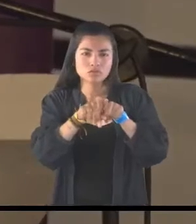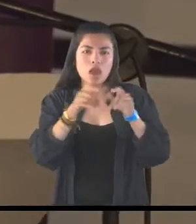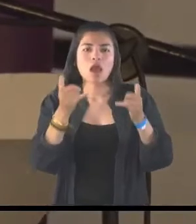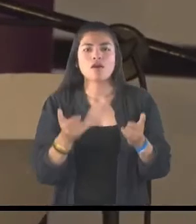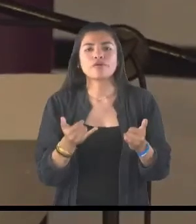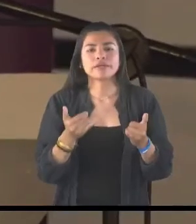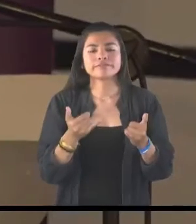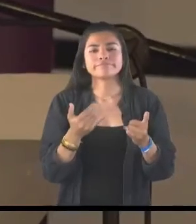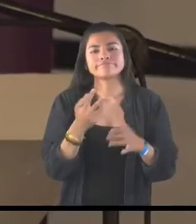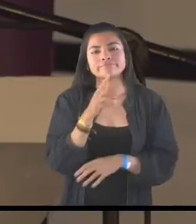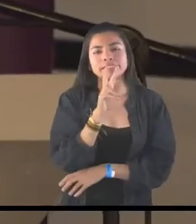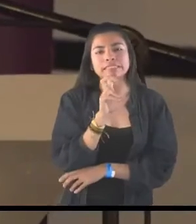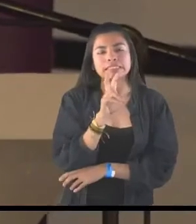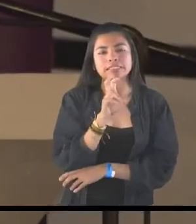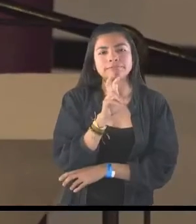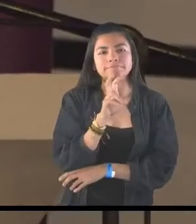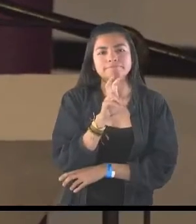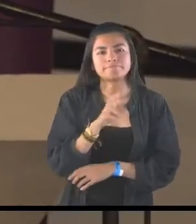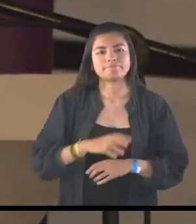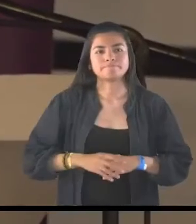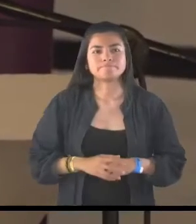7.